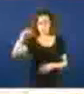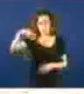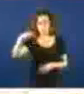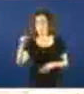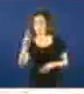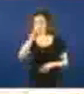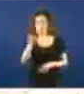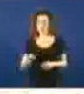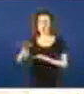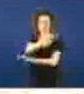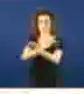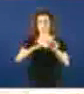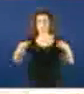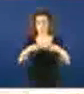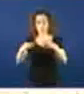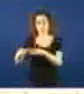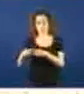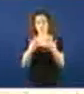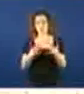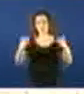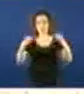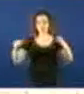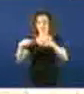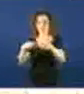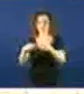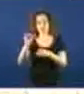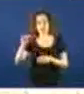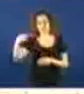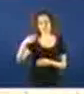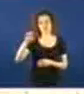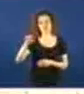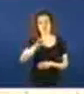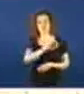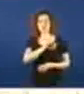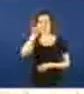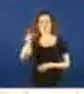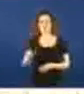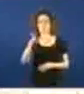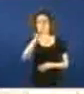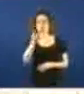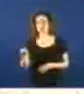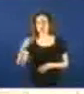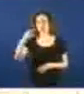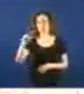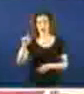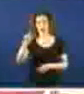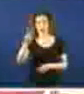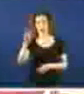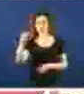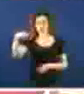Lo han dado grupos parlamentarios. Grupo Parlamentario Alternativa Galega de Esquerda, señor Fernández Calviño.